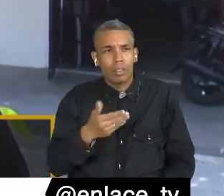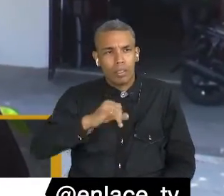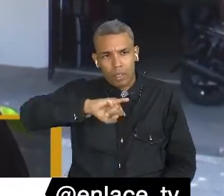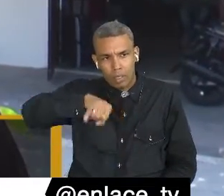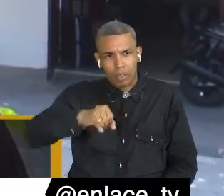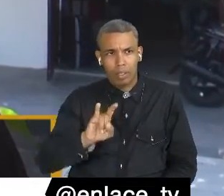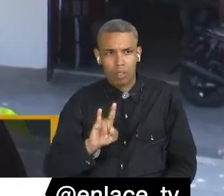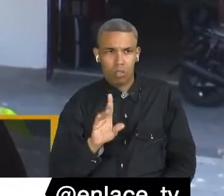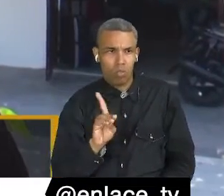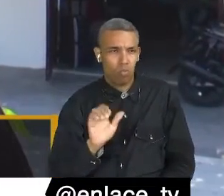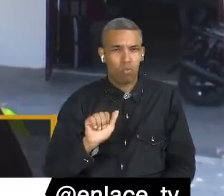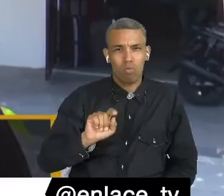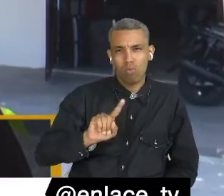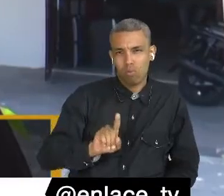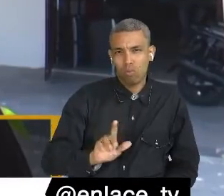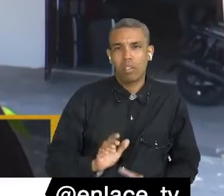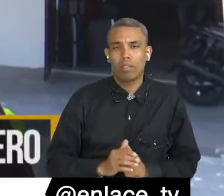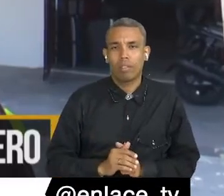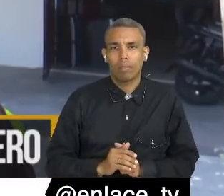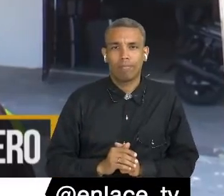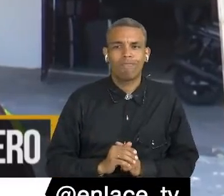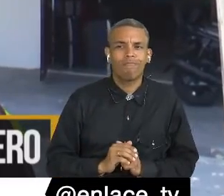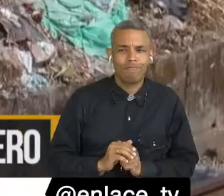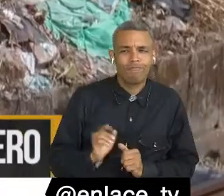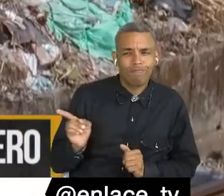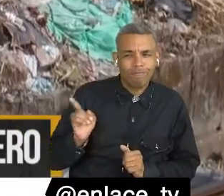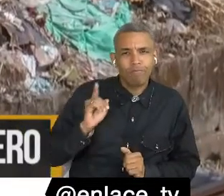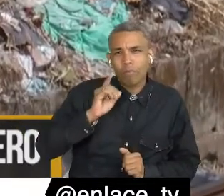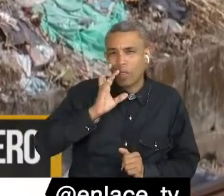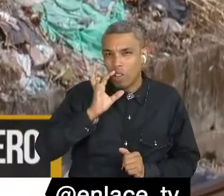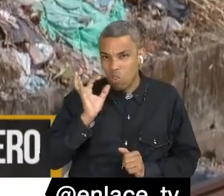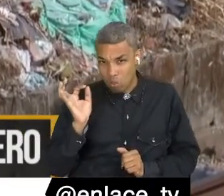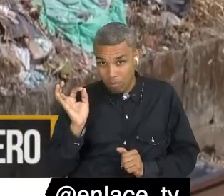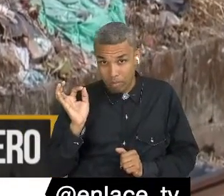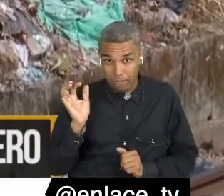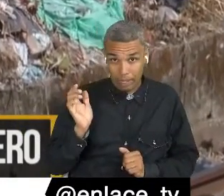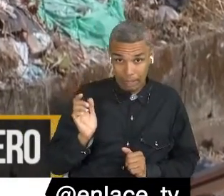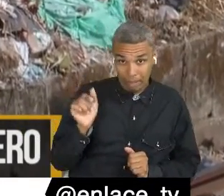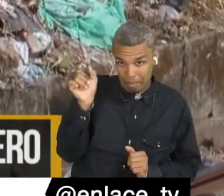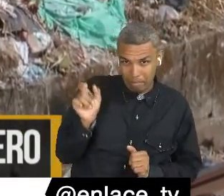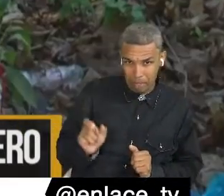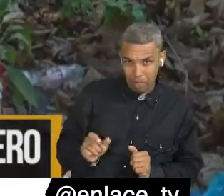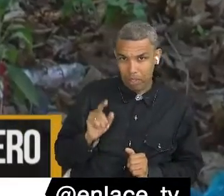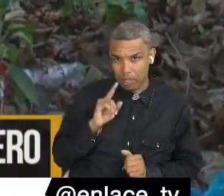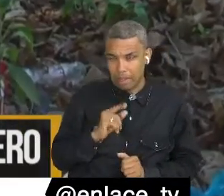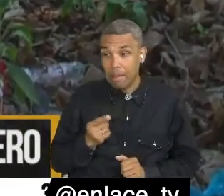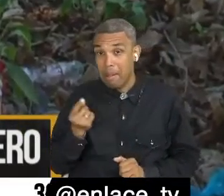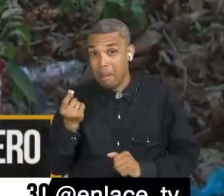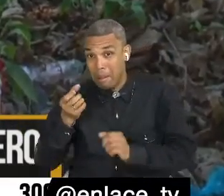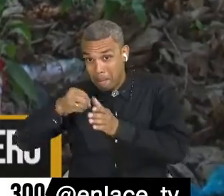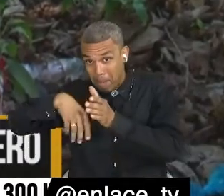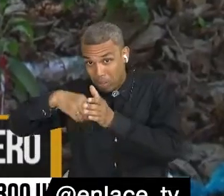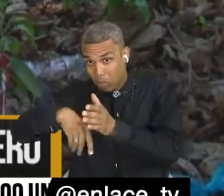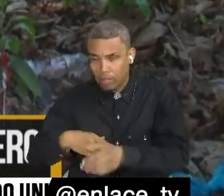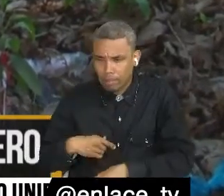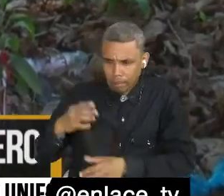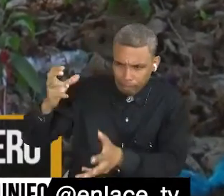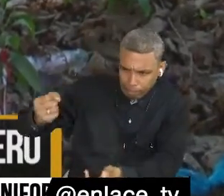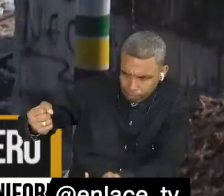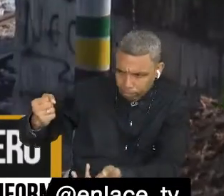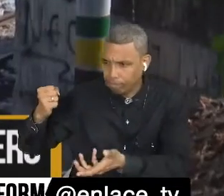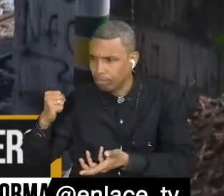La Floresta, en donde hay un señor, él pasa por las casas, ellos no esperan que llegue el carro a la basura, sino pasa por la casa, le dan